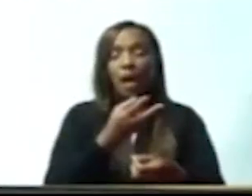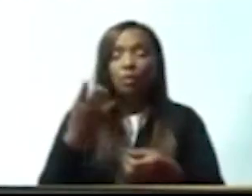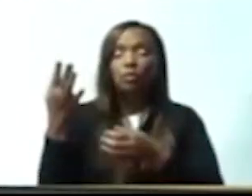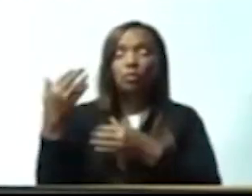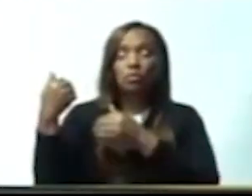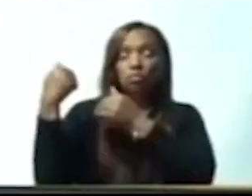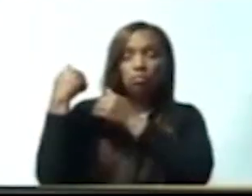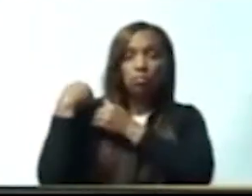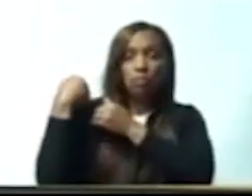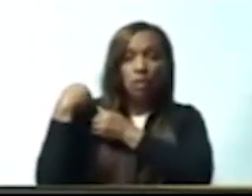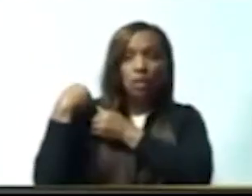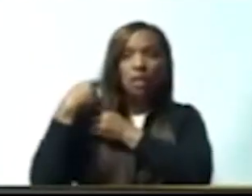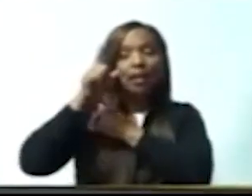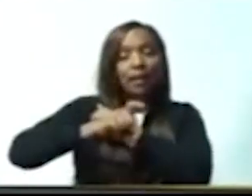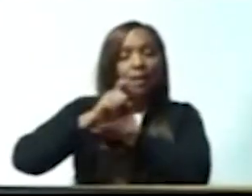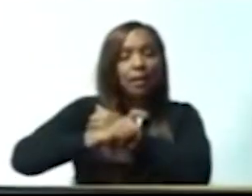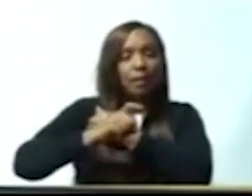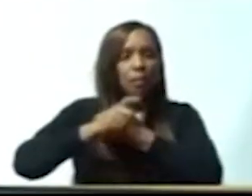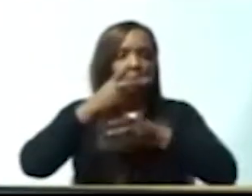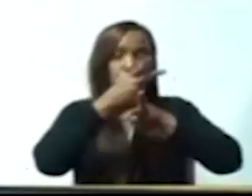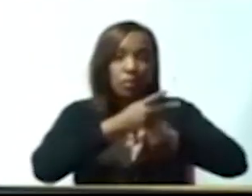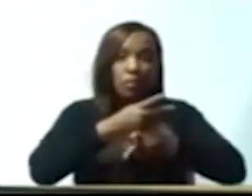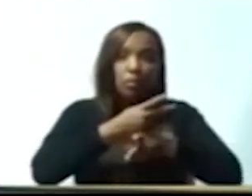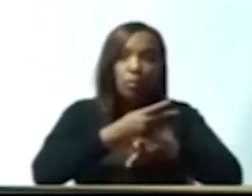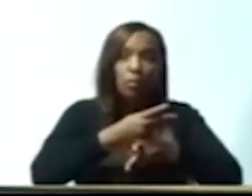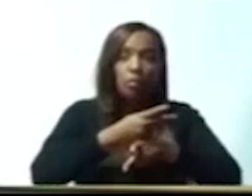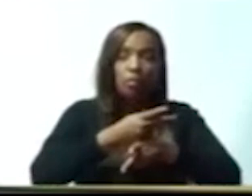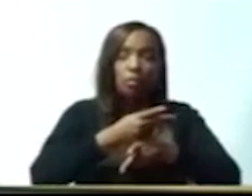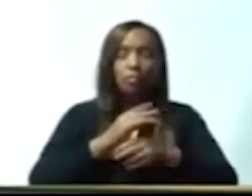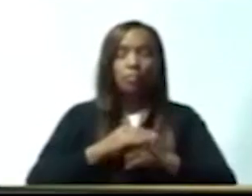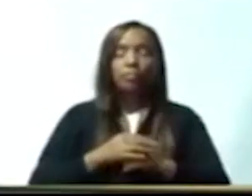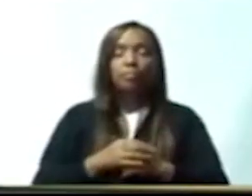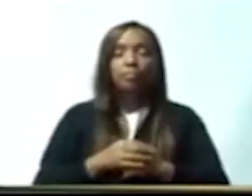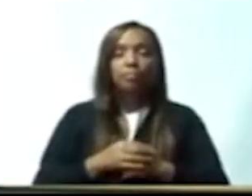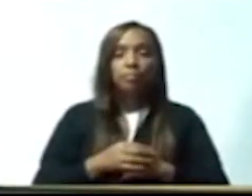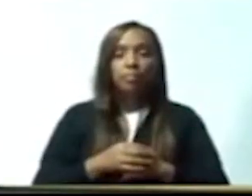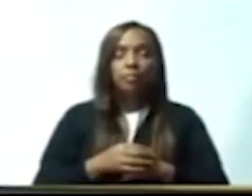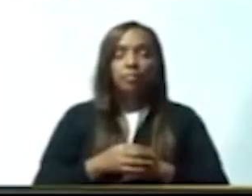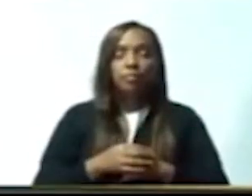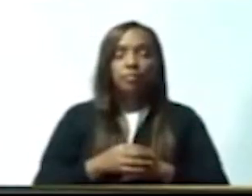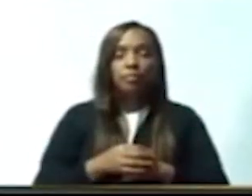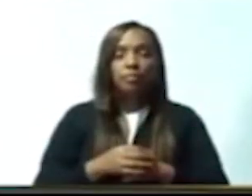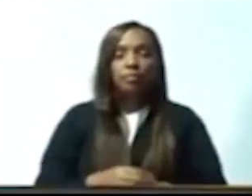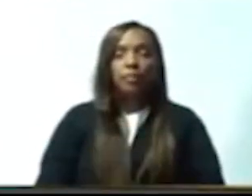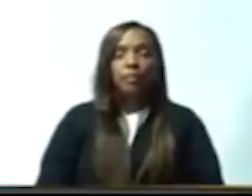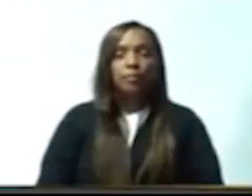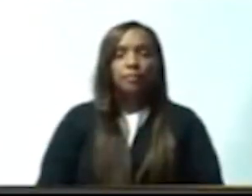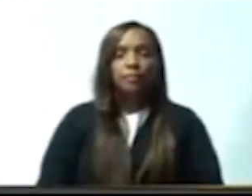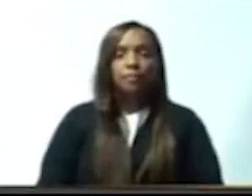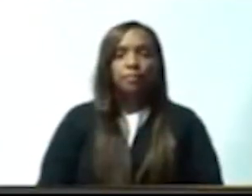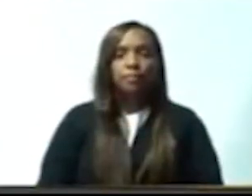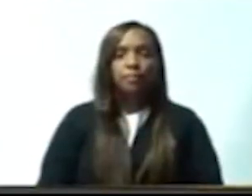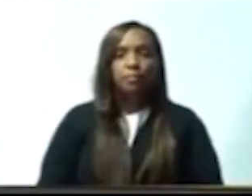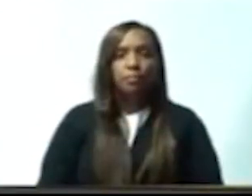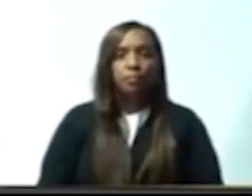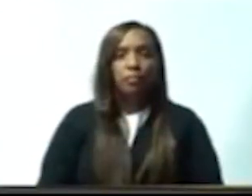al acecho y estar a la defensiva para lo que nos eligieron nuestros ciudadanos y ciudadanas, para defender los intereses de